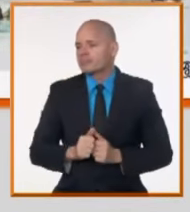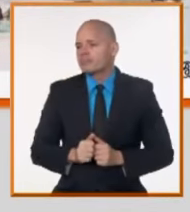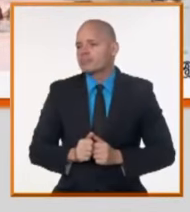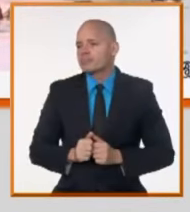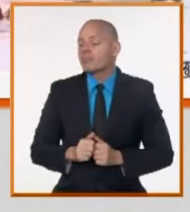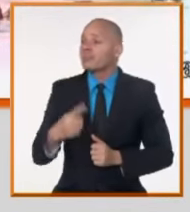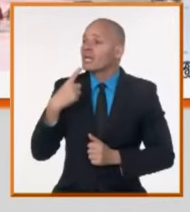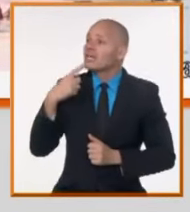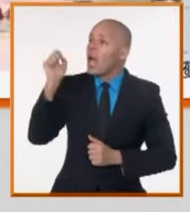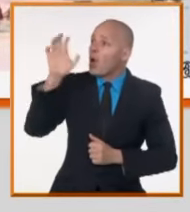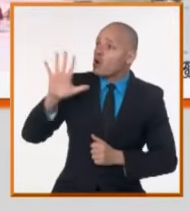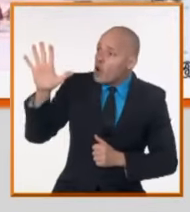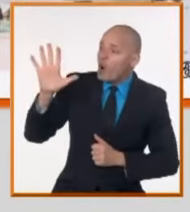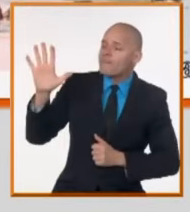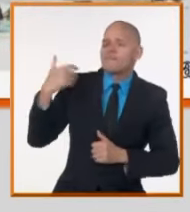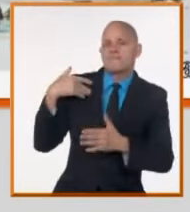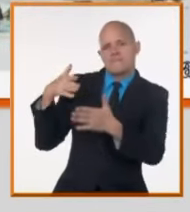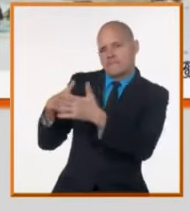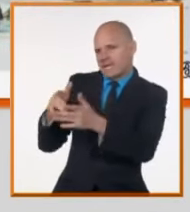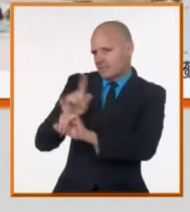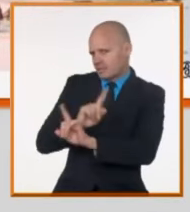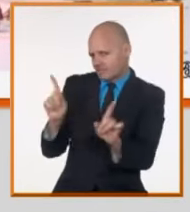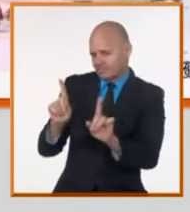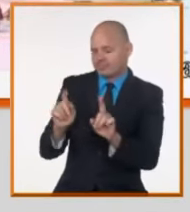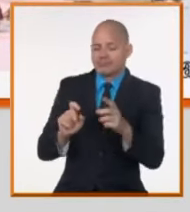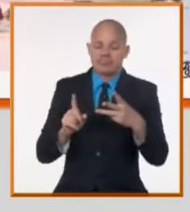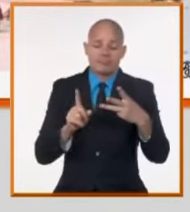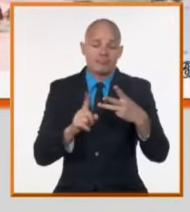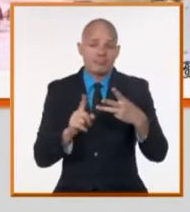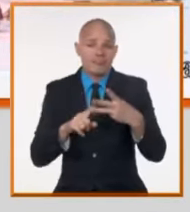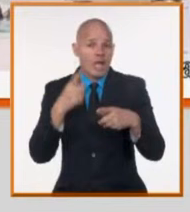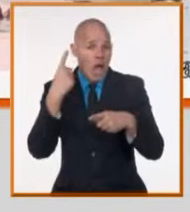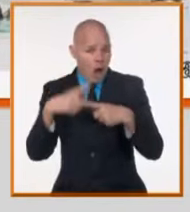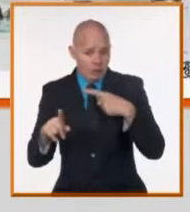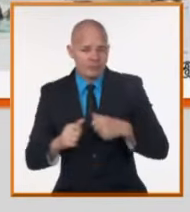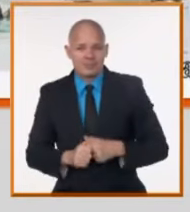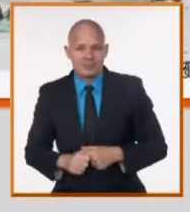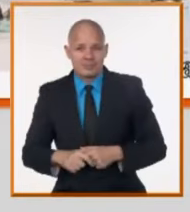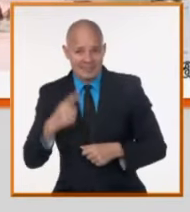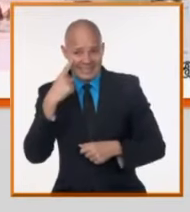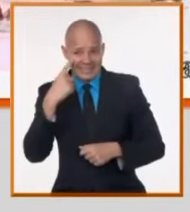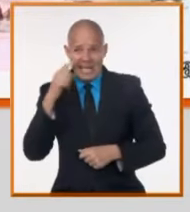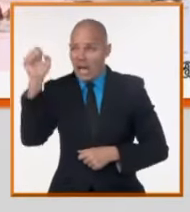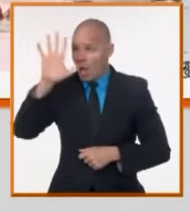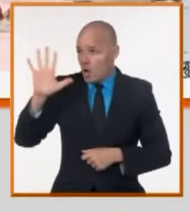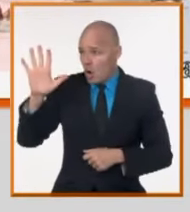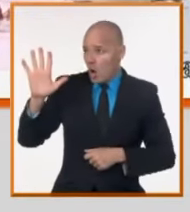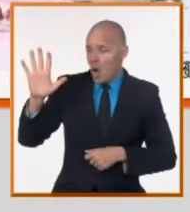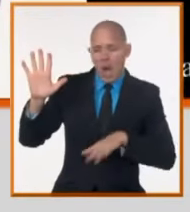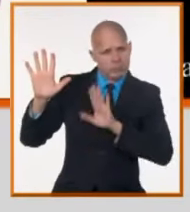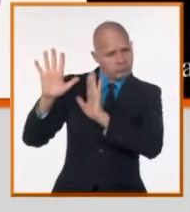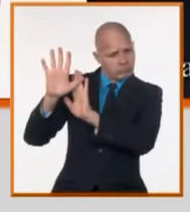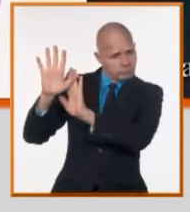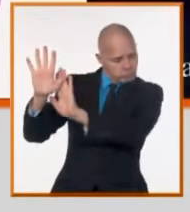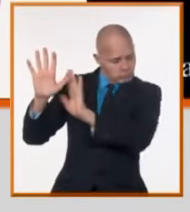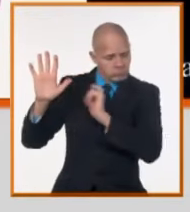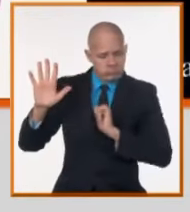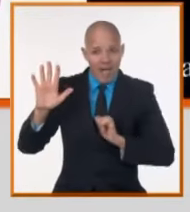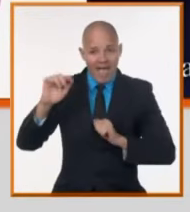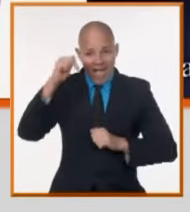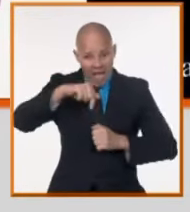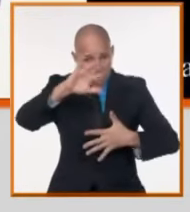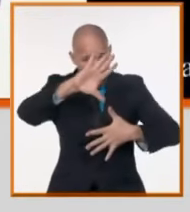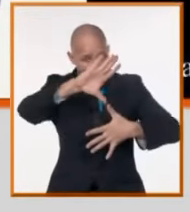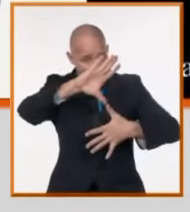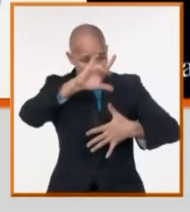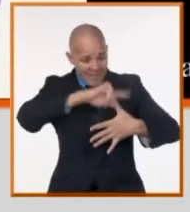el tercer principio es que ellos dicen, los sistemas políticos de Europa son diferentes al nuestro, por supuesto,